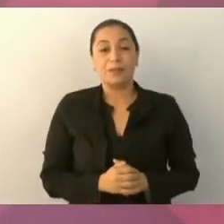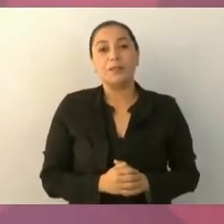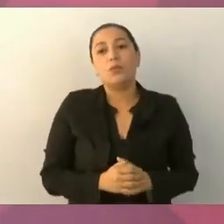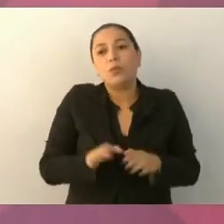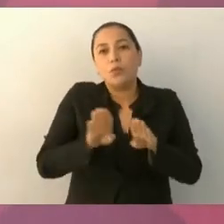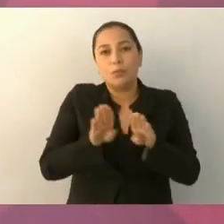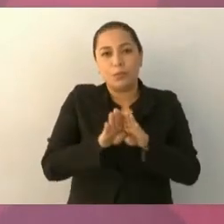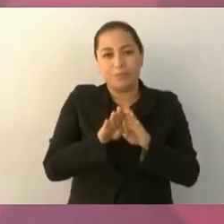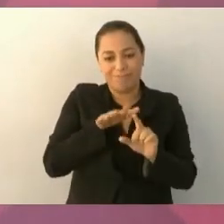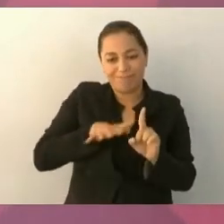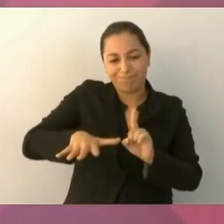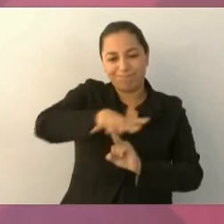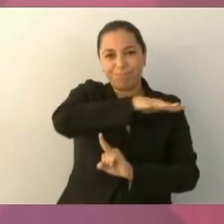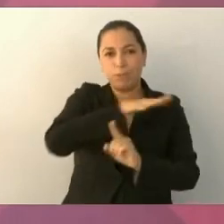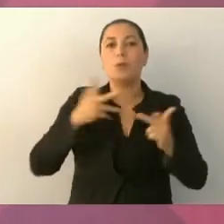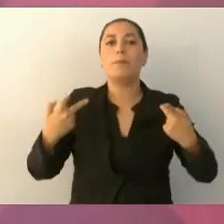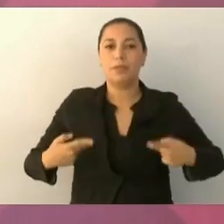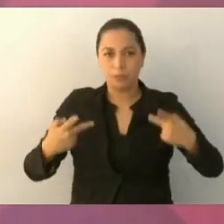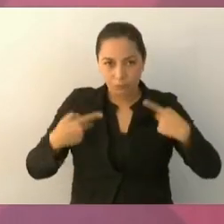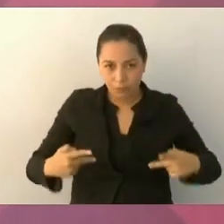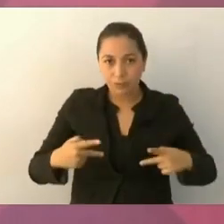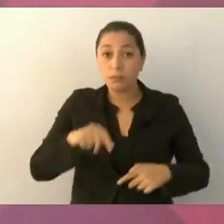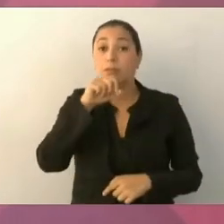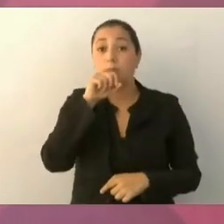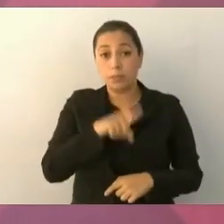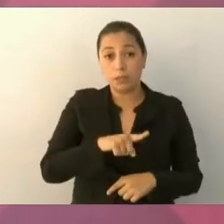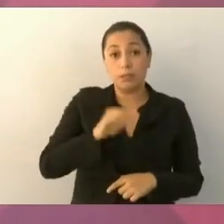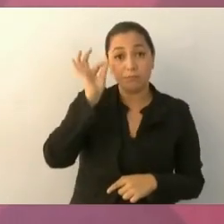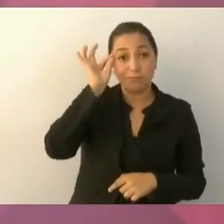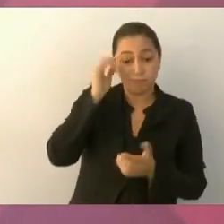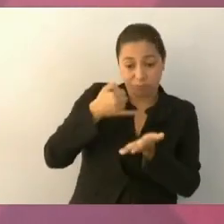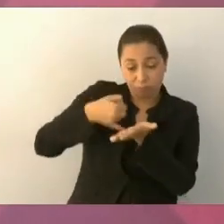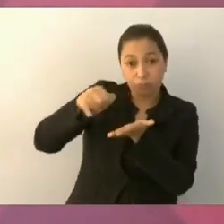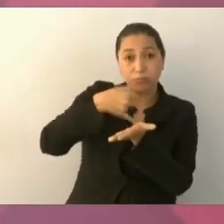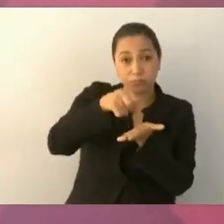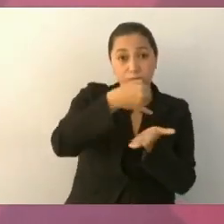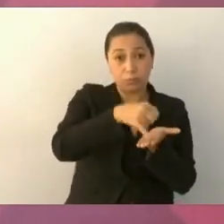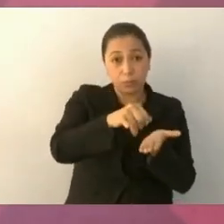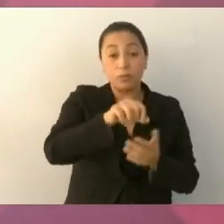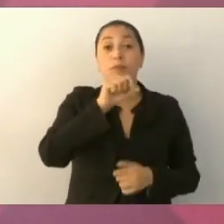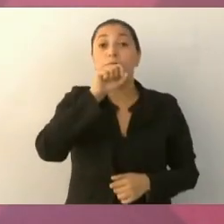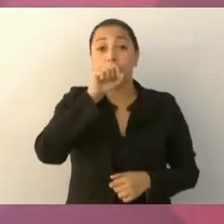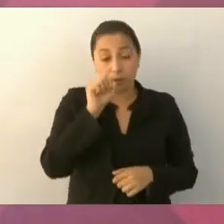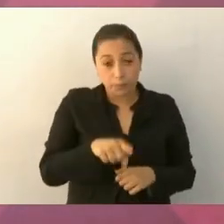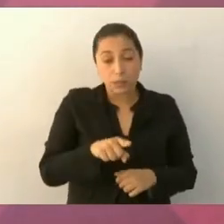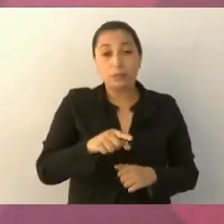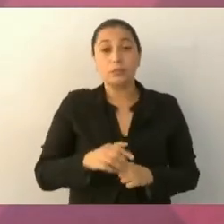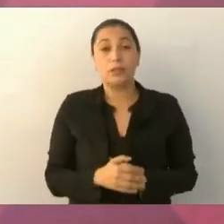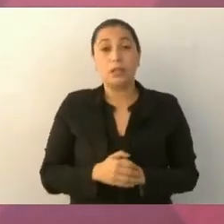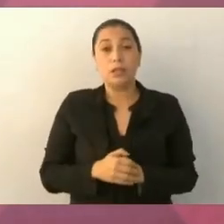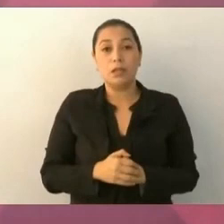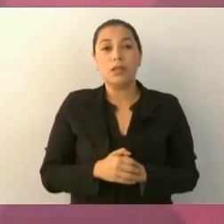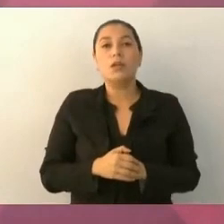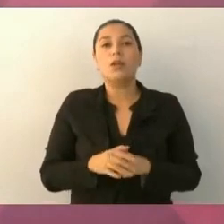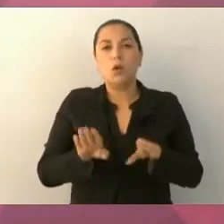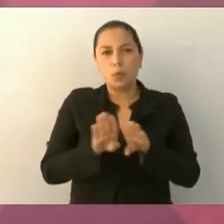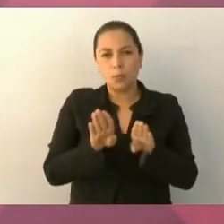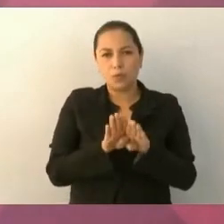la gente, al productor, y además se genera